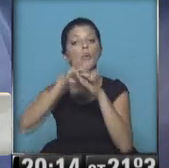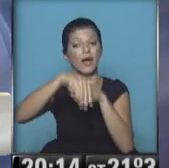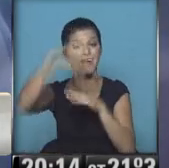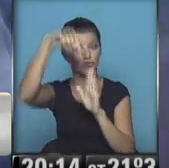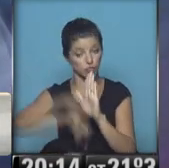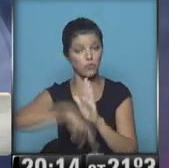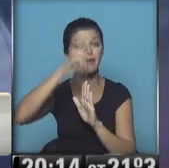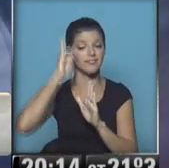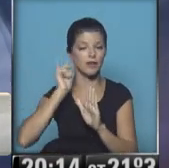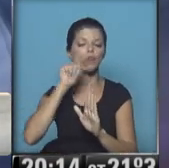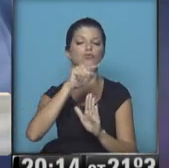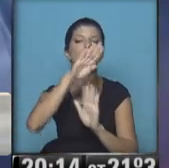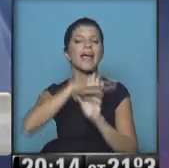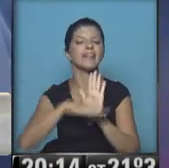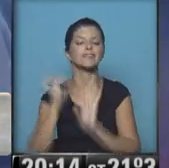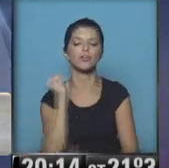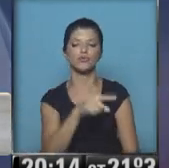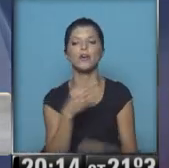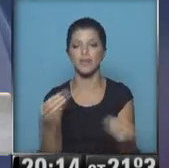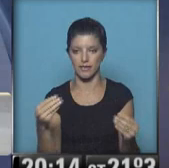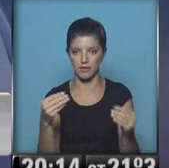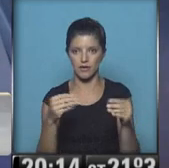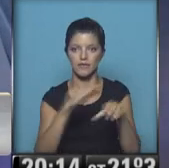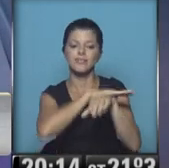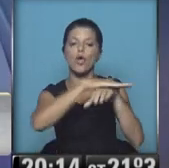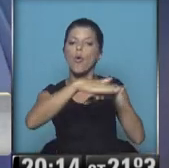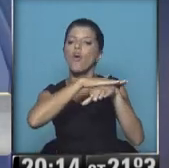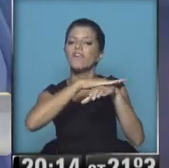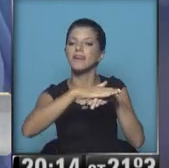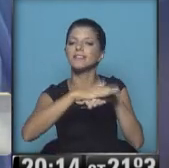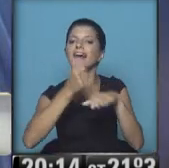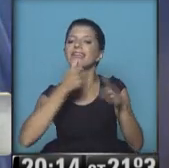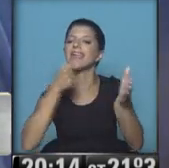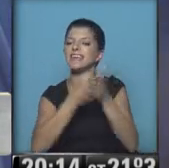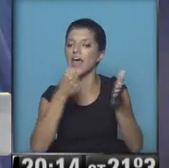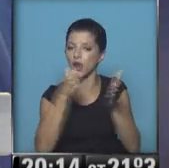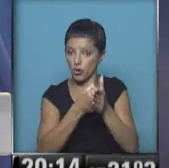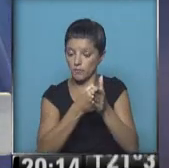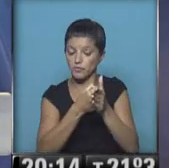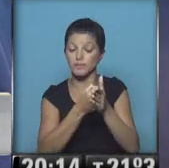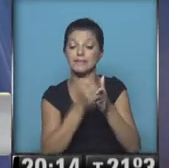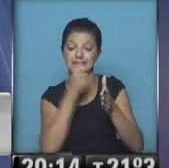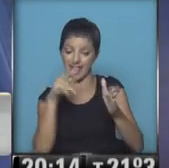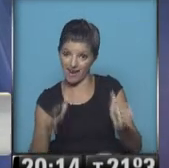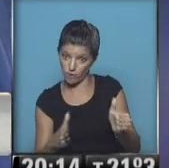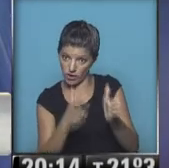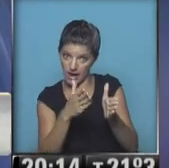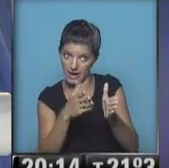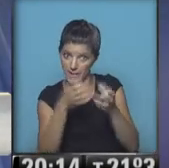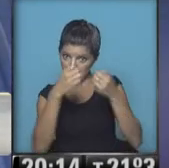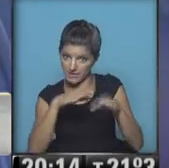una característica, que es que tienen grandes cubiertas de hielo. Y cuando entra uno de esos volcanes en su fase